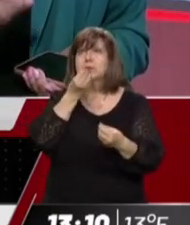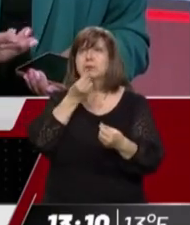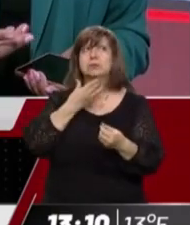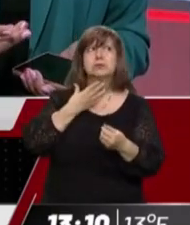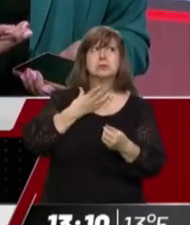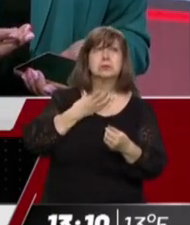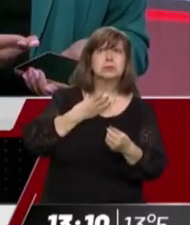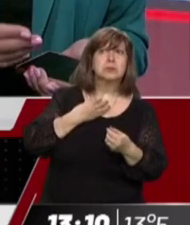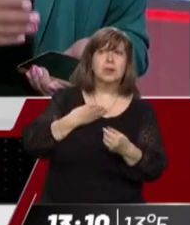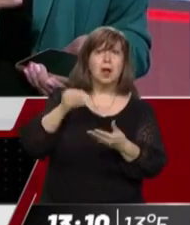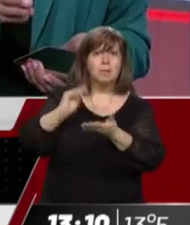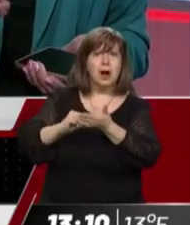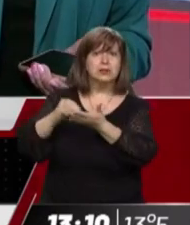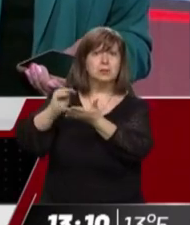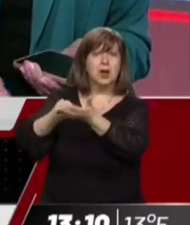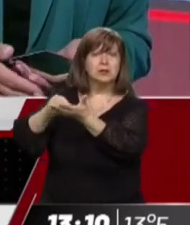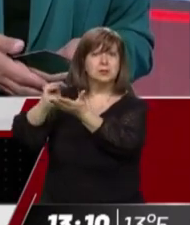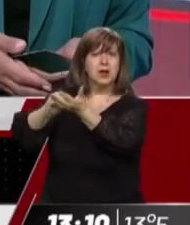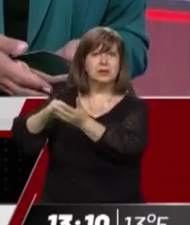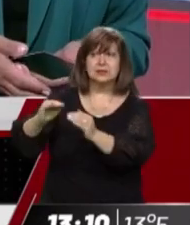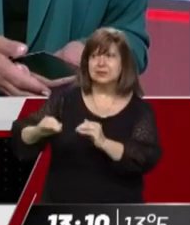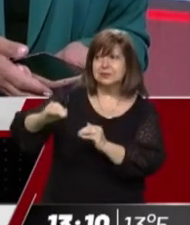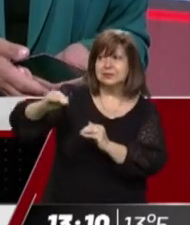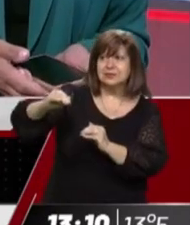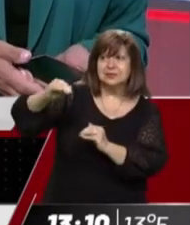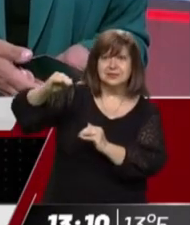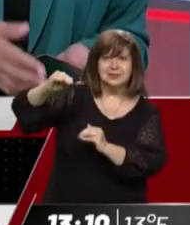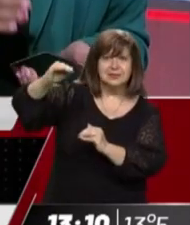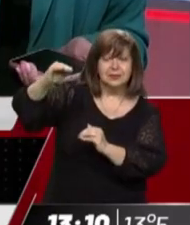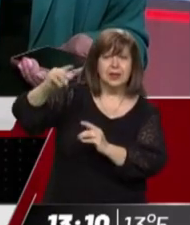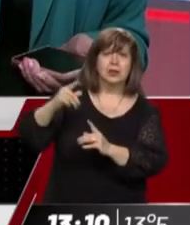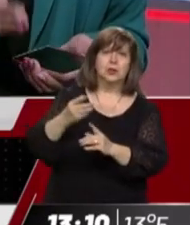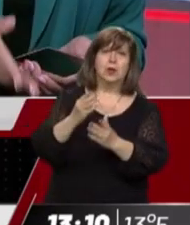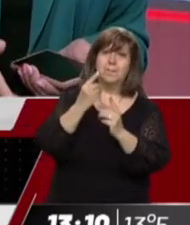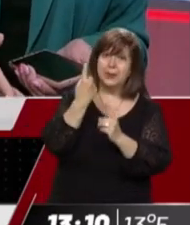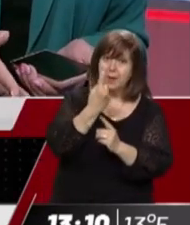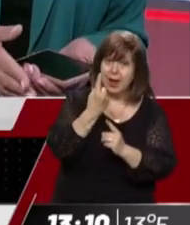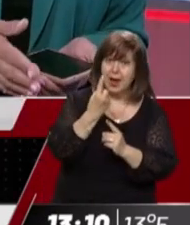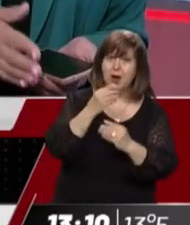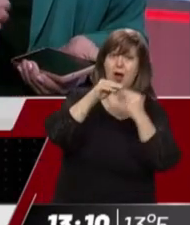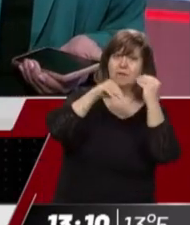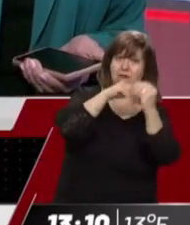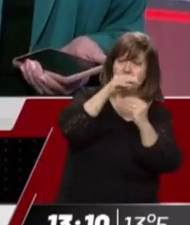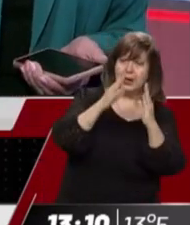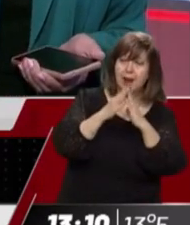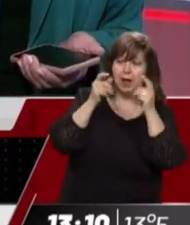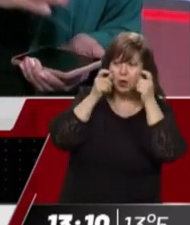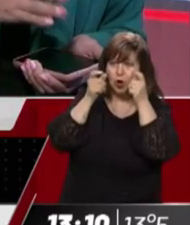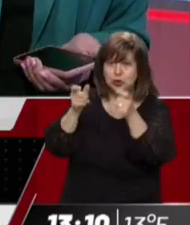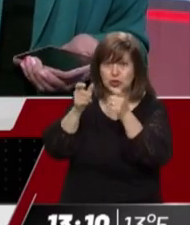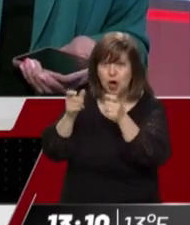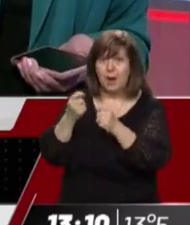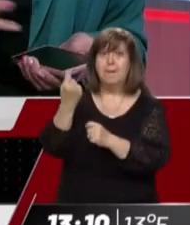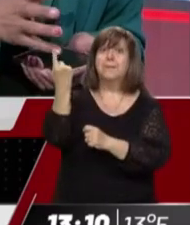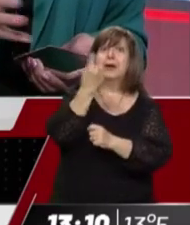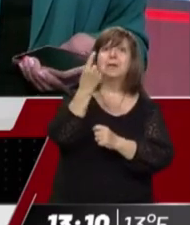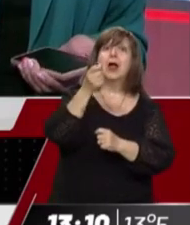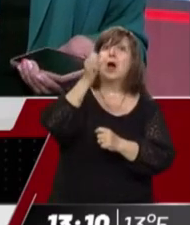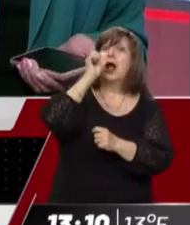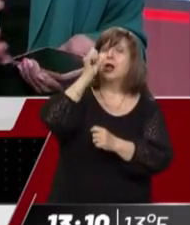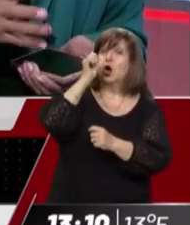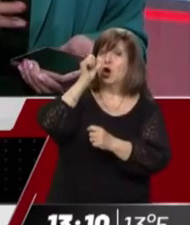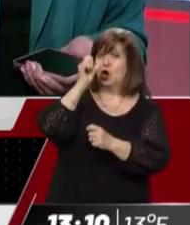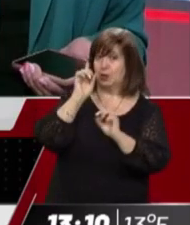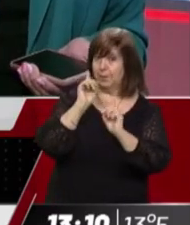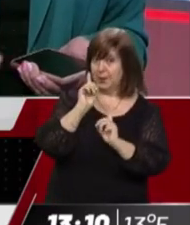gente que ha estudiado el tema, que puede ser. Entonces también está el control sobre el tema del alcohol, más allá que las drogas, que te puede llevar una cosa a